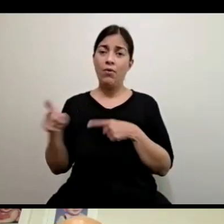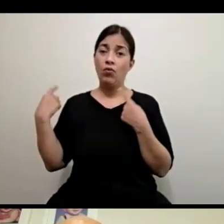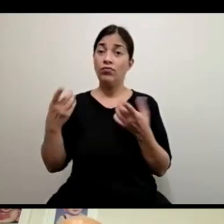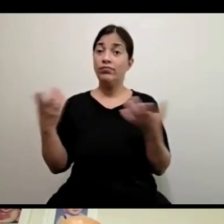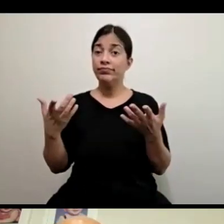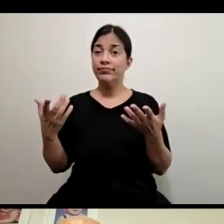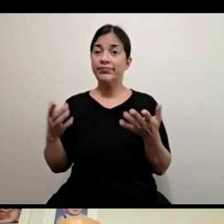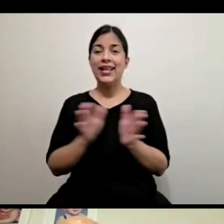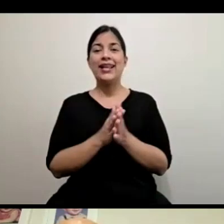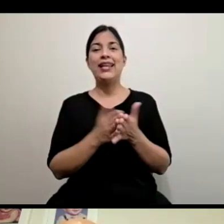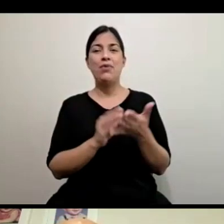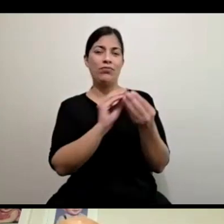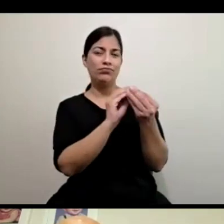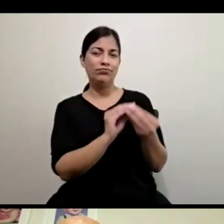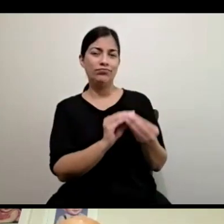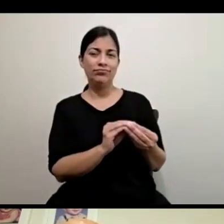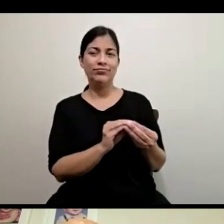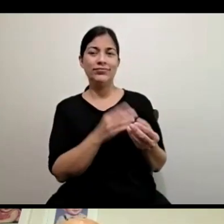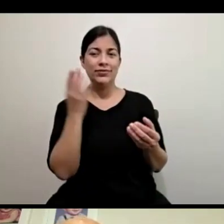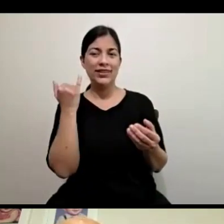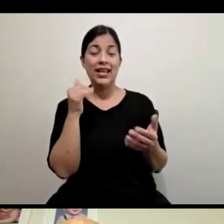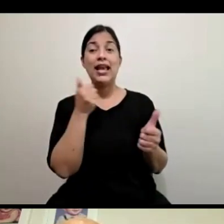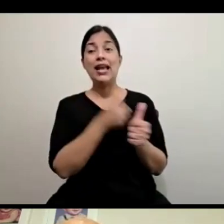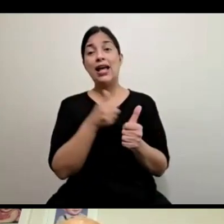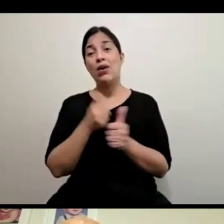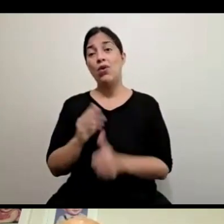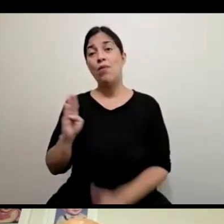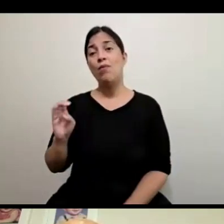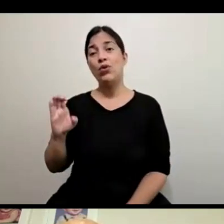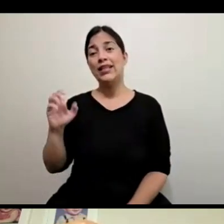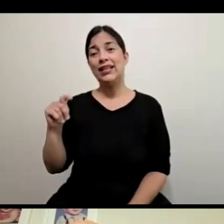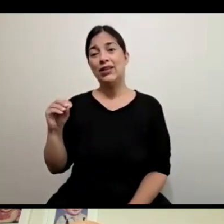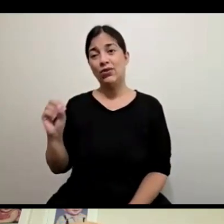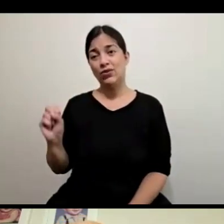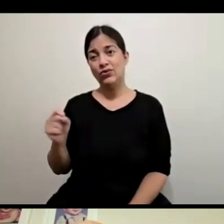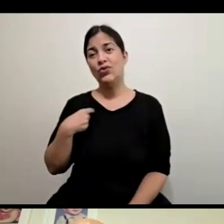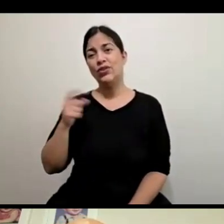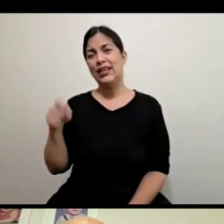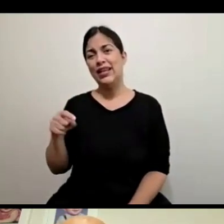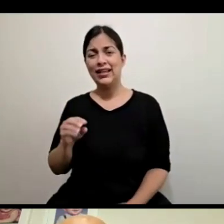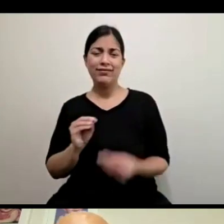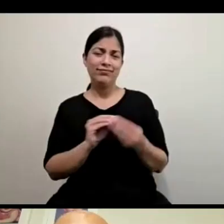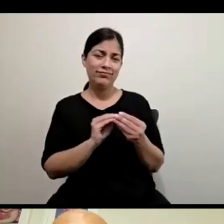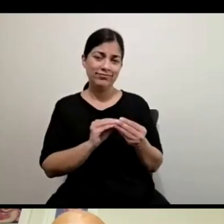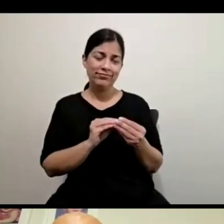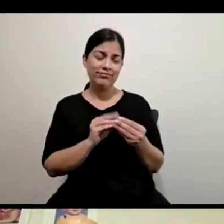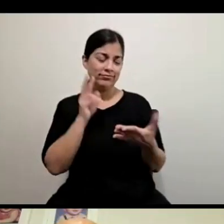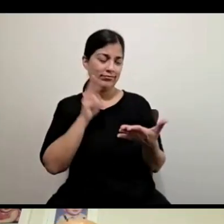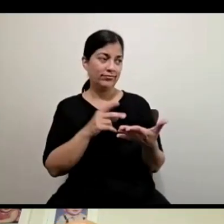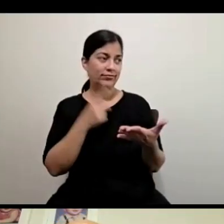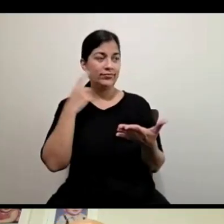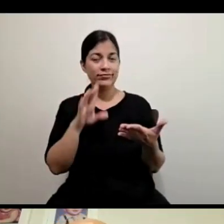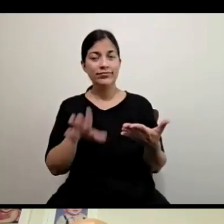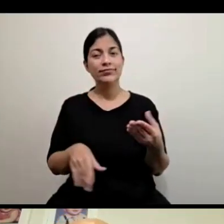ese librito, porque cada uno de esos bocetos pues tenía que retocarlos, revisarlos, y ponerlos